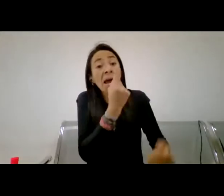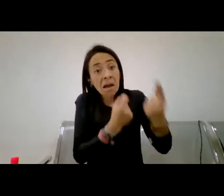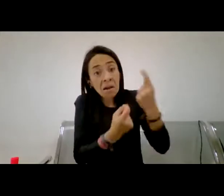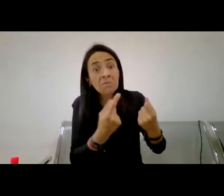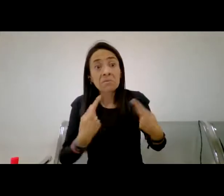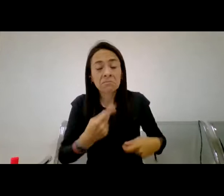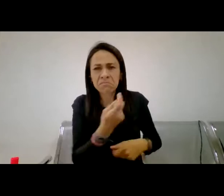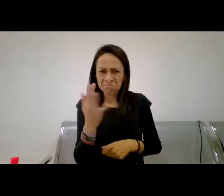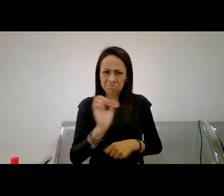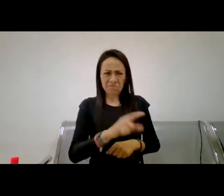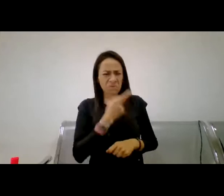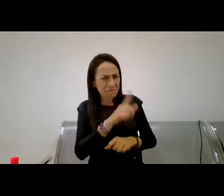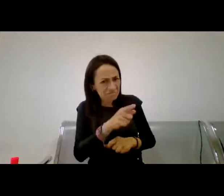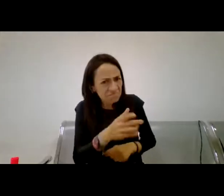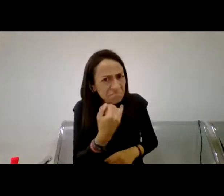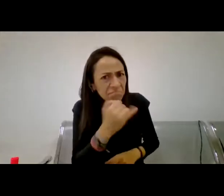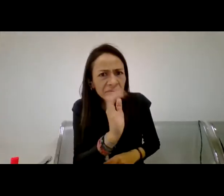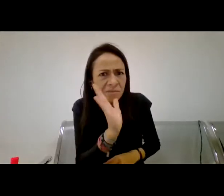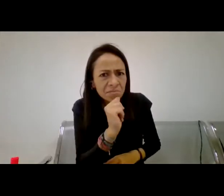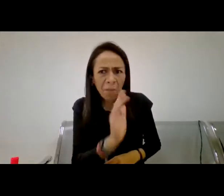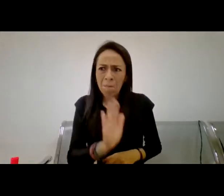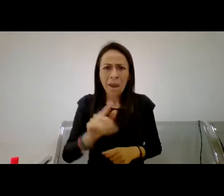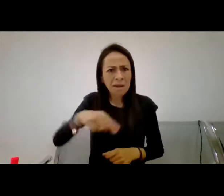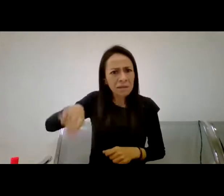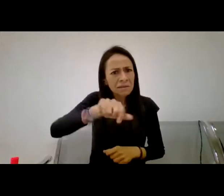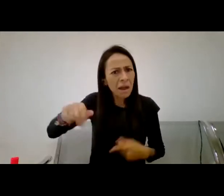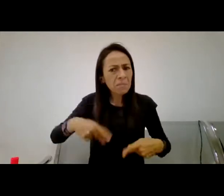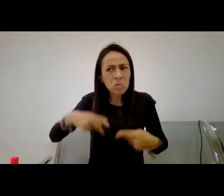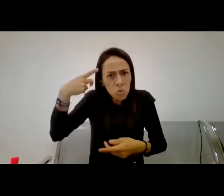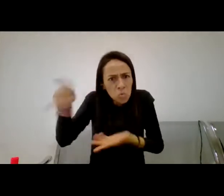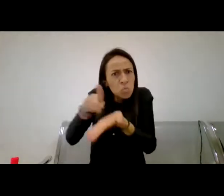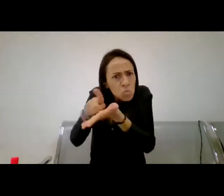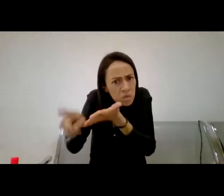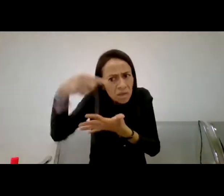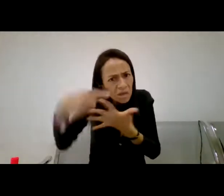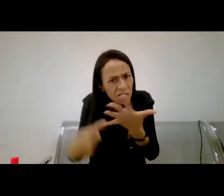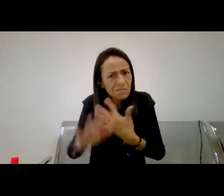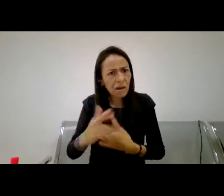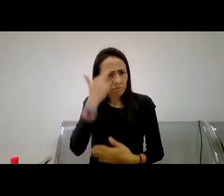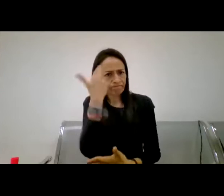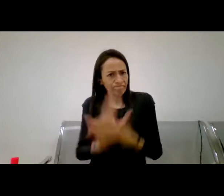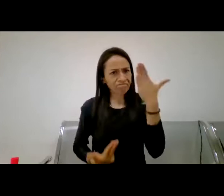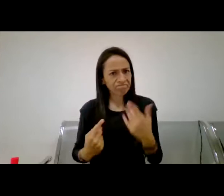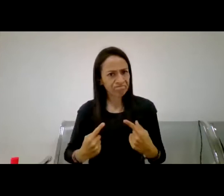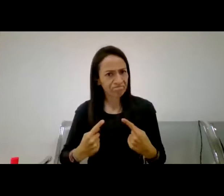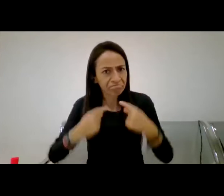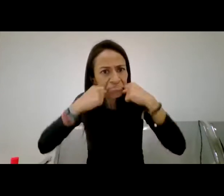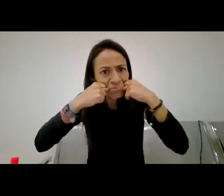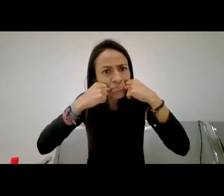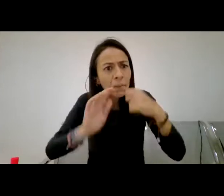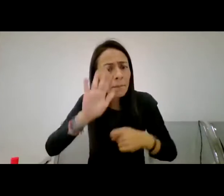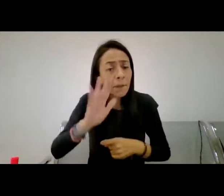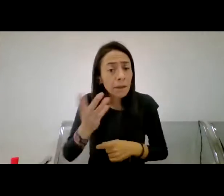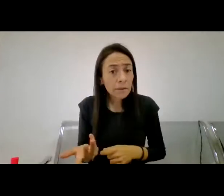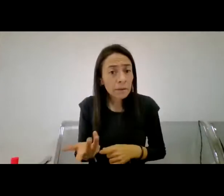organización ciudadana de las personas, se está afectando también la posibilidad de que las personas